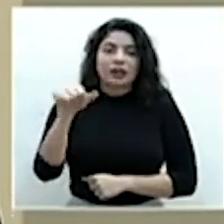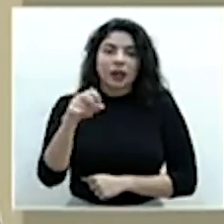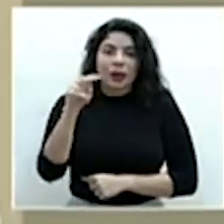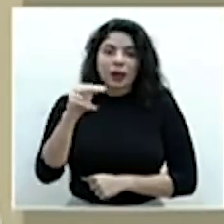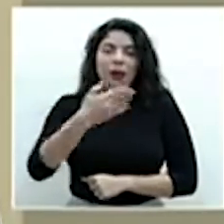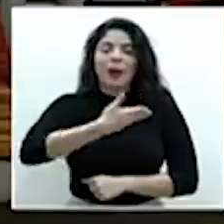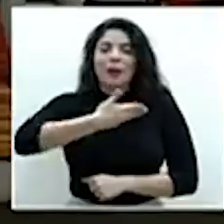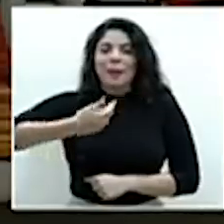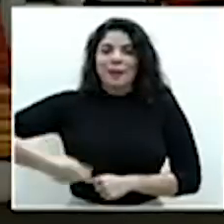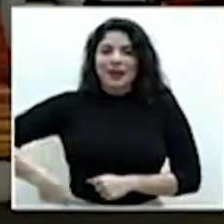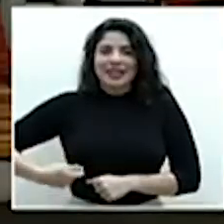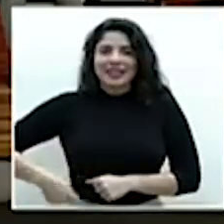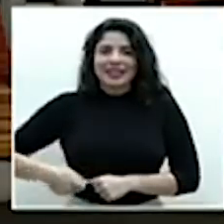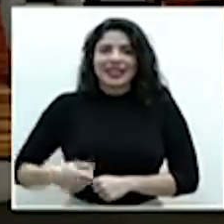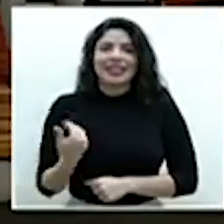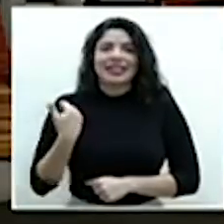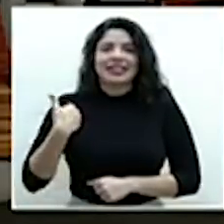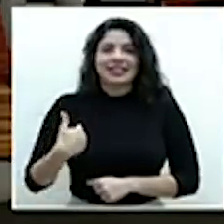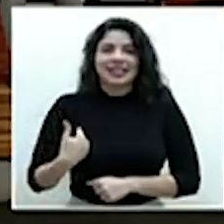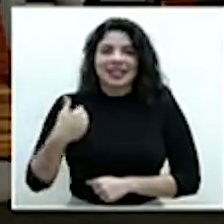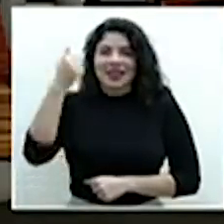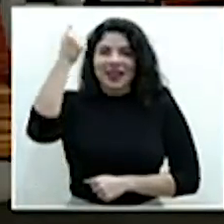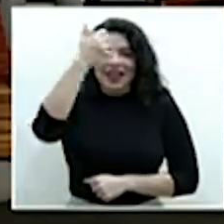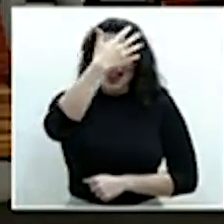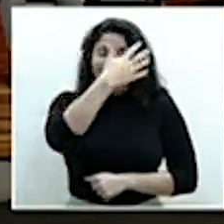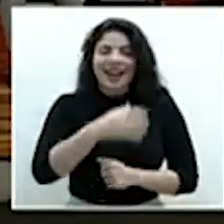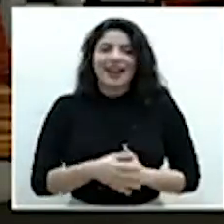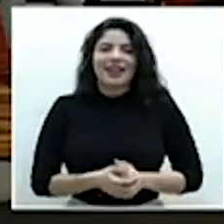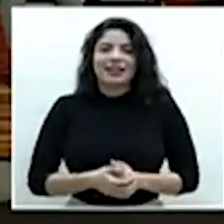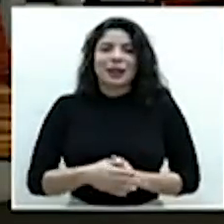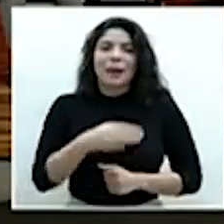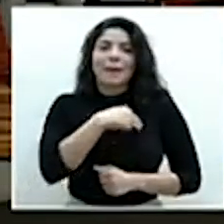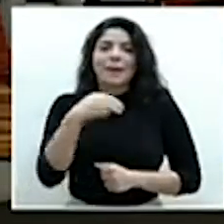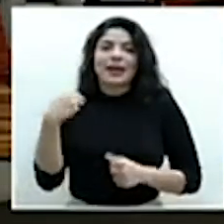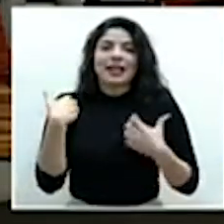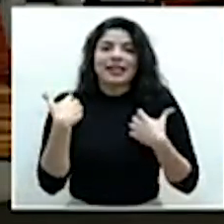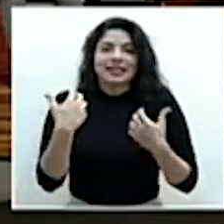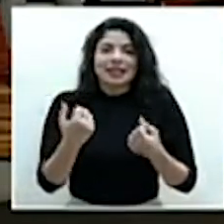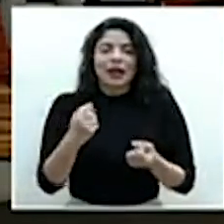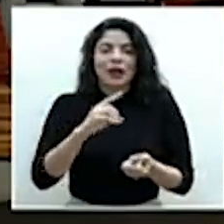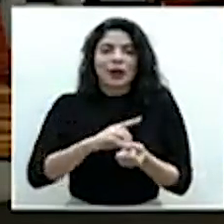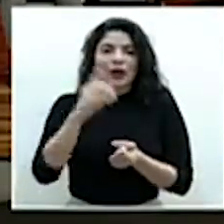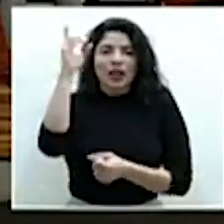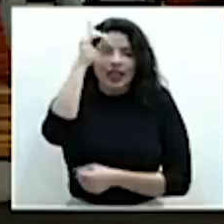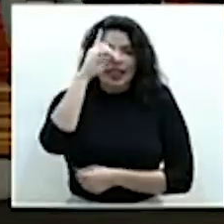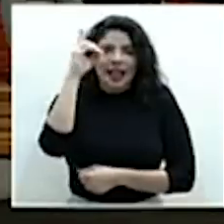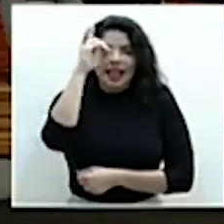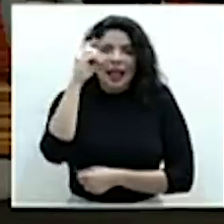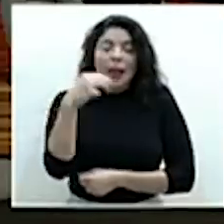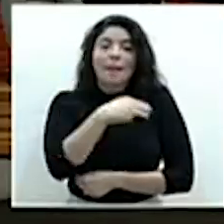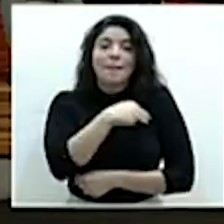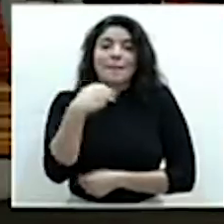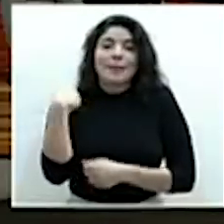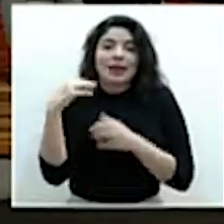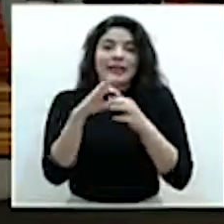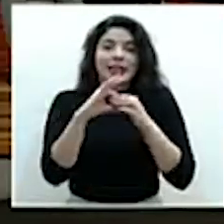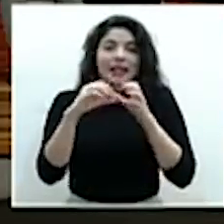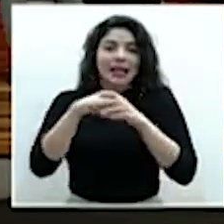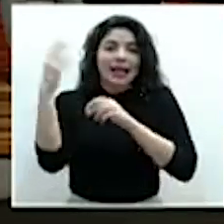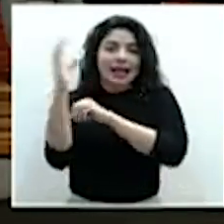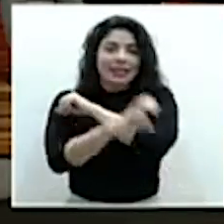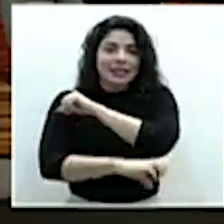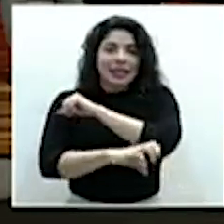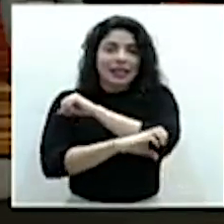el presidente de la República, el señor Carlos Alvarado Quesada, el ministro de Salud, el doctor Daniel Salas, el ministro de Relaciones